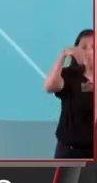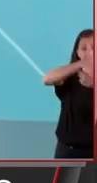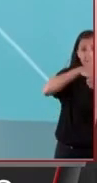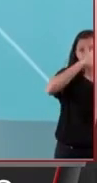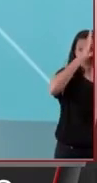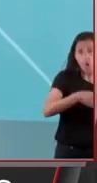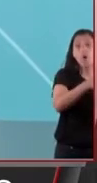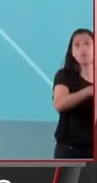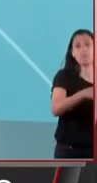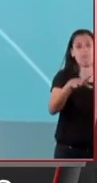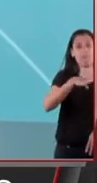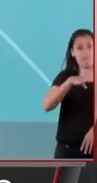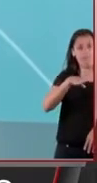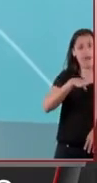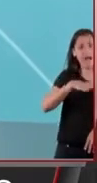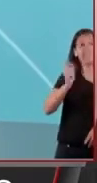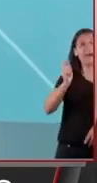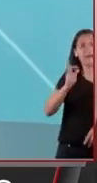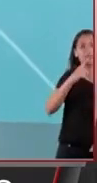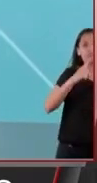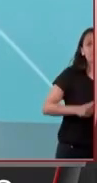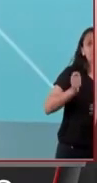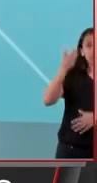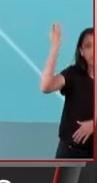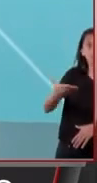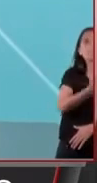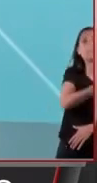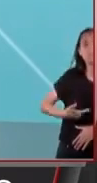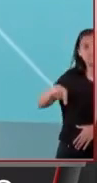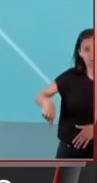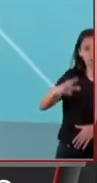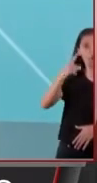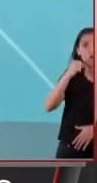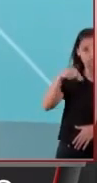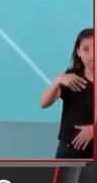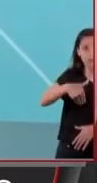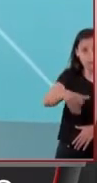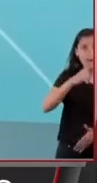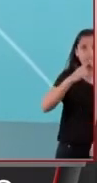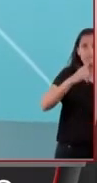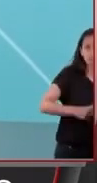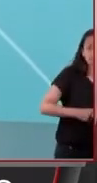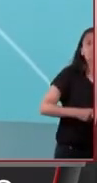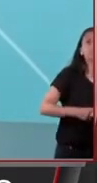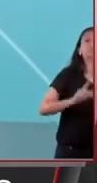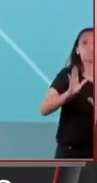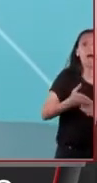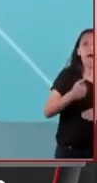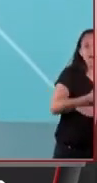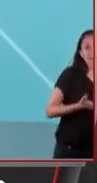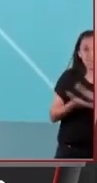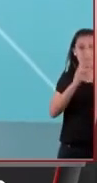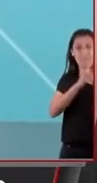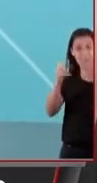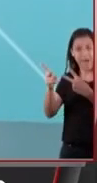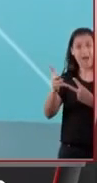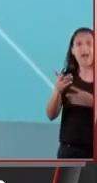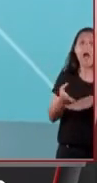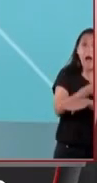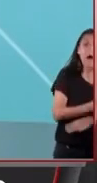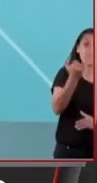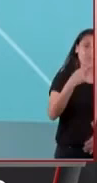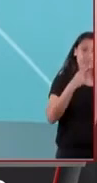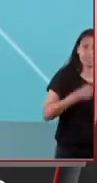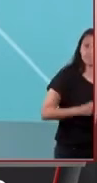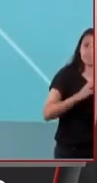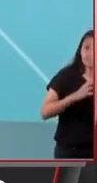de San Juan. Allí respondió acerca de las elecciones provinciales y su visión sobre la provincia. Habló de minería, habló del